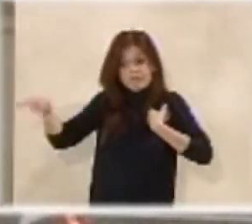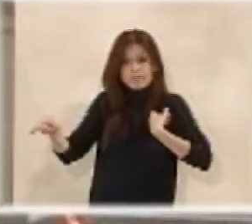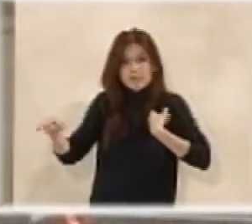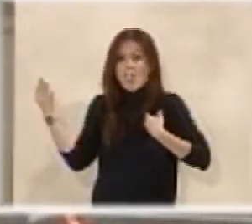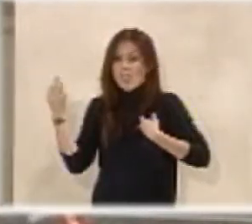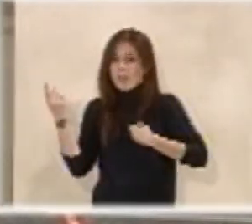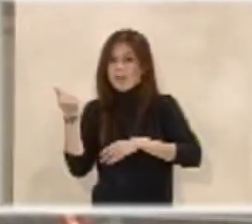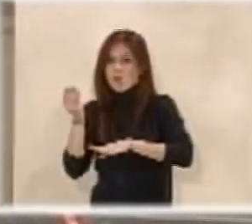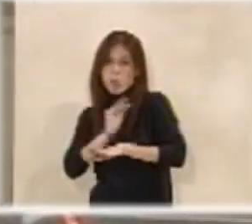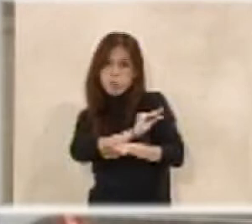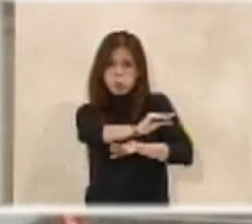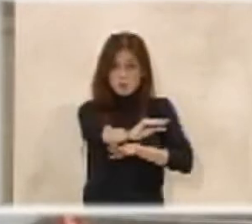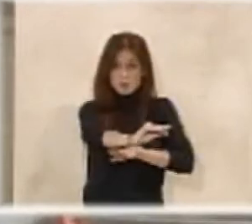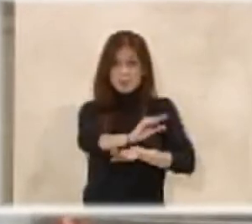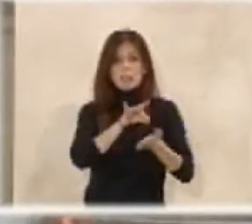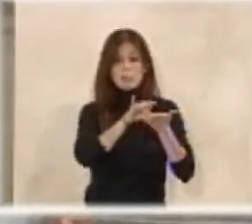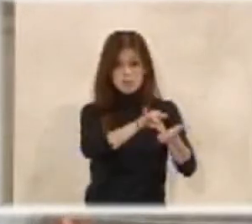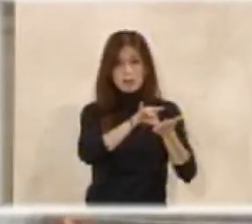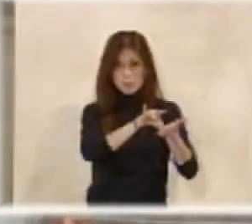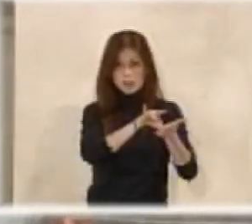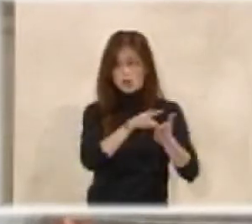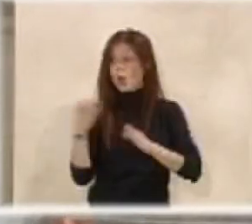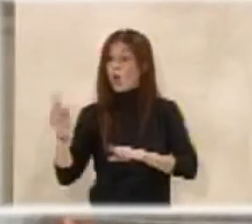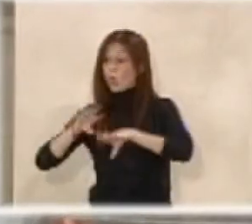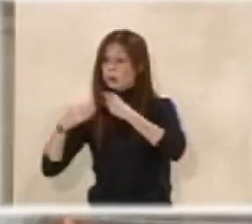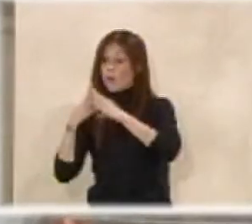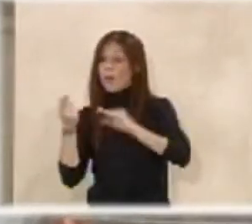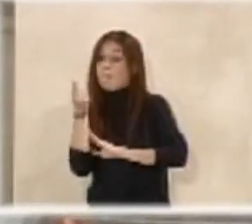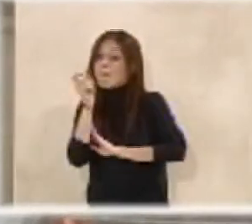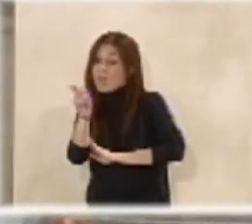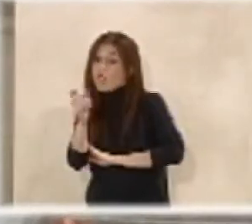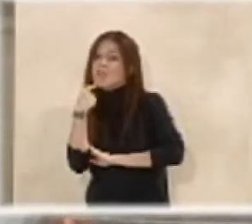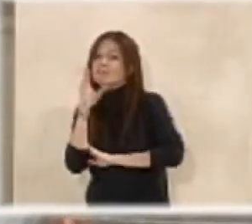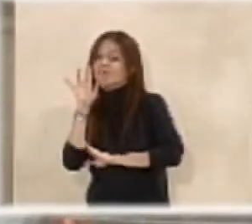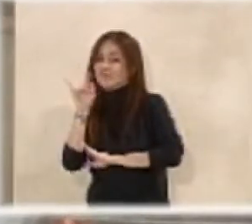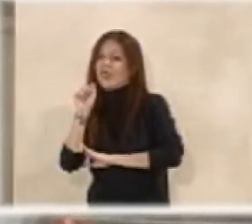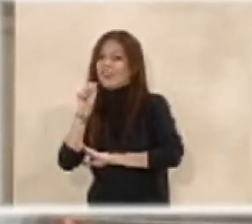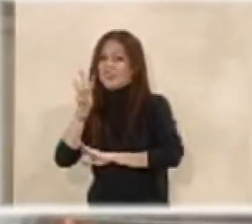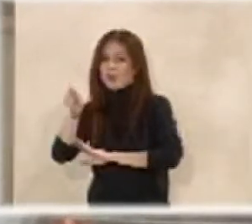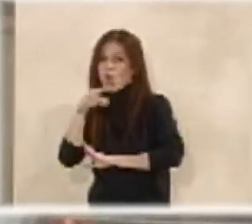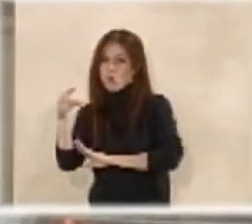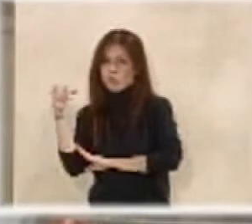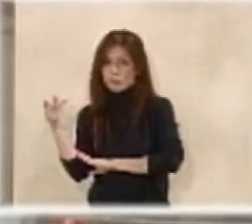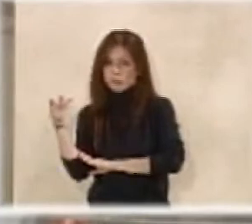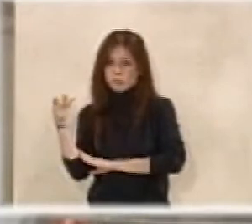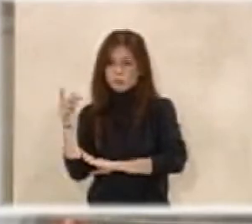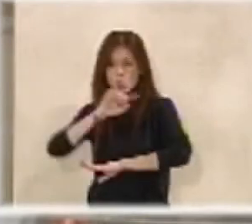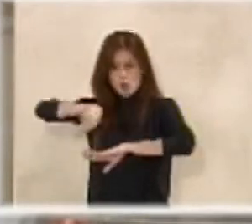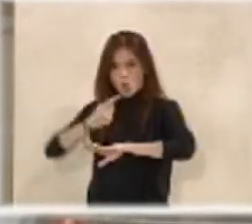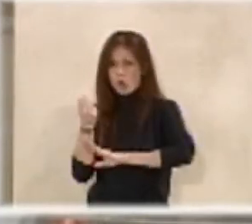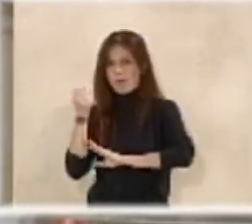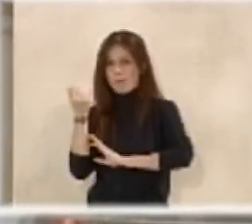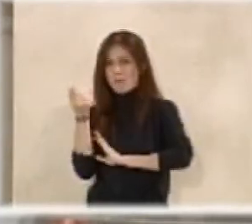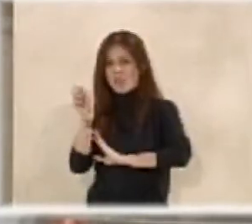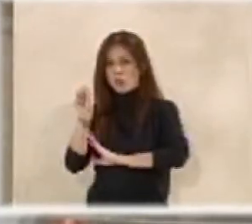de financiar esta prestación y fija el precio de la hora en 13 euros. Con estos 13